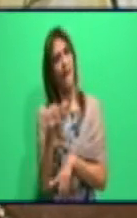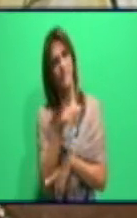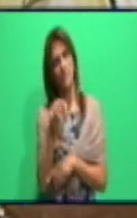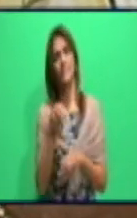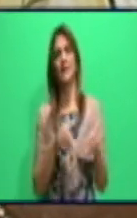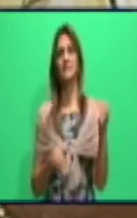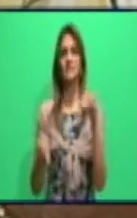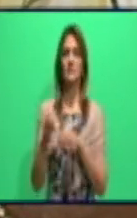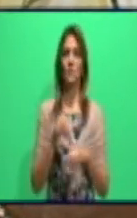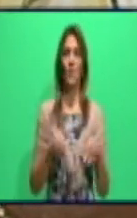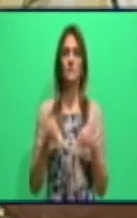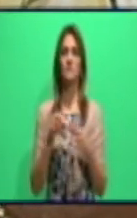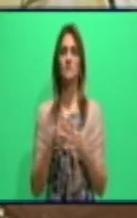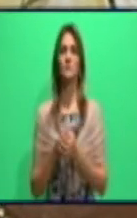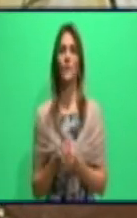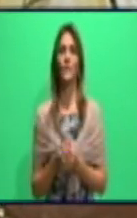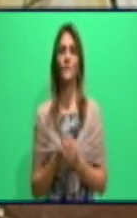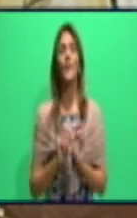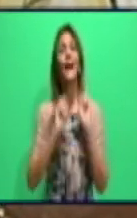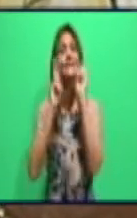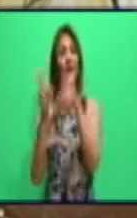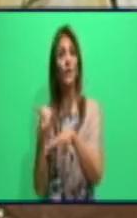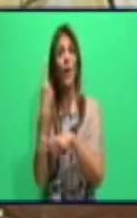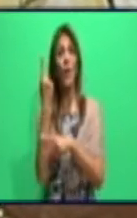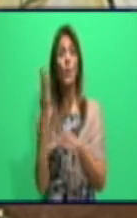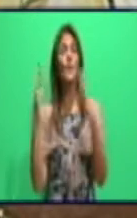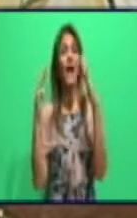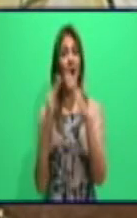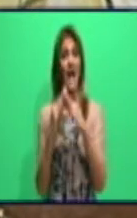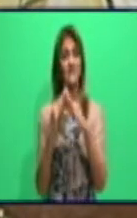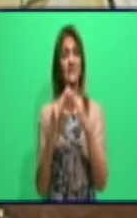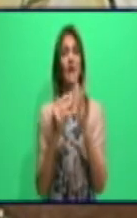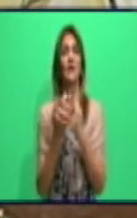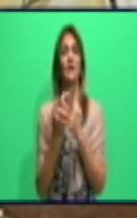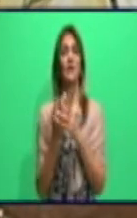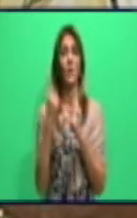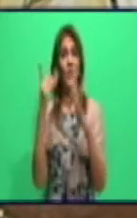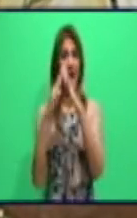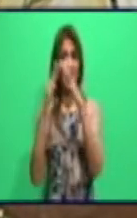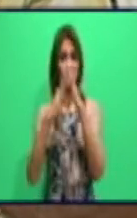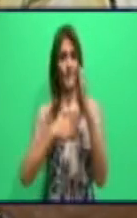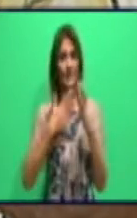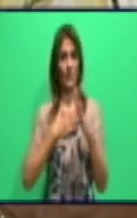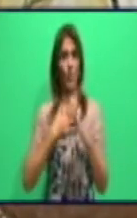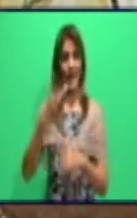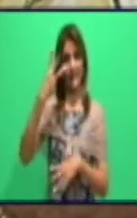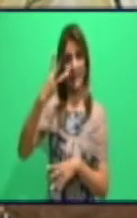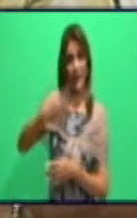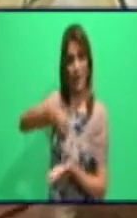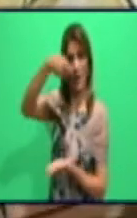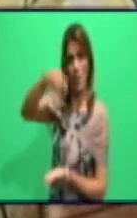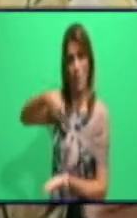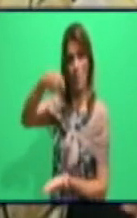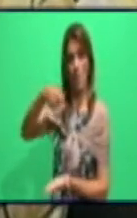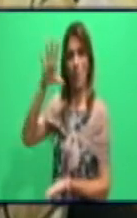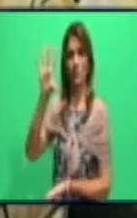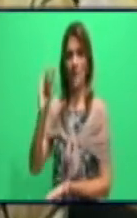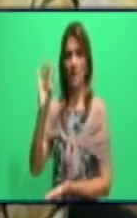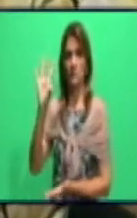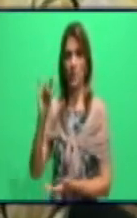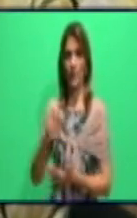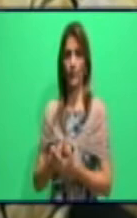mercado desviaron a una casa particular tres tanquetas de mirador por lo tanto además de la de